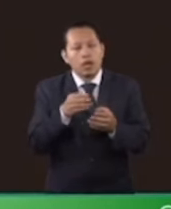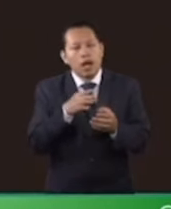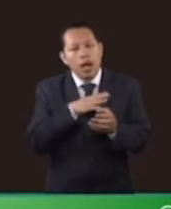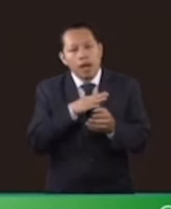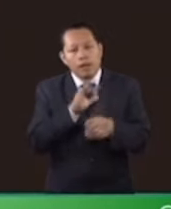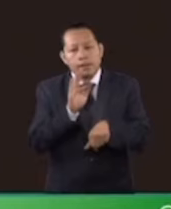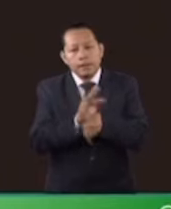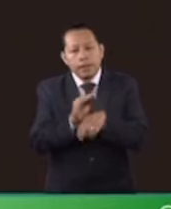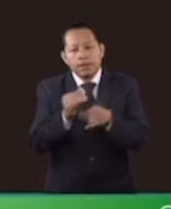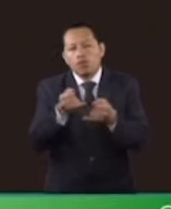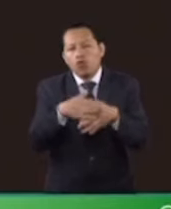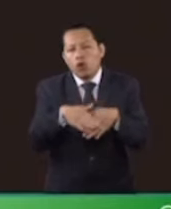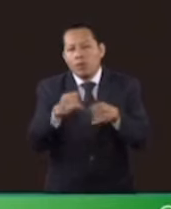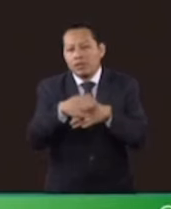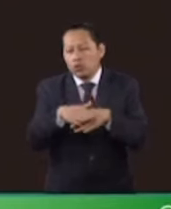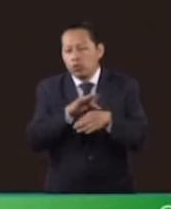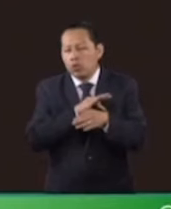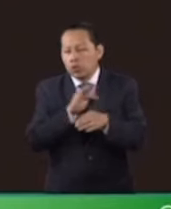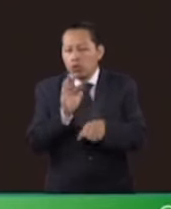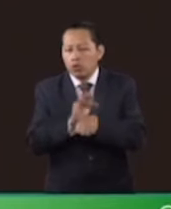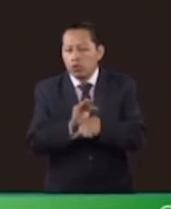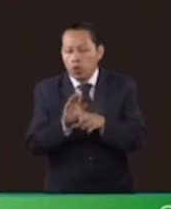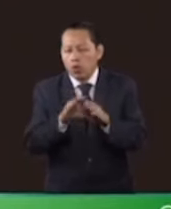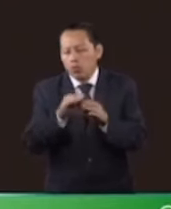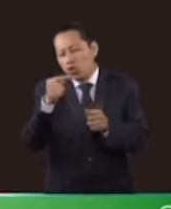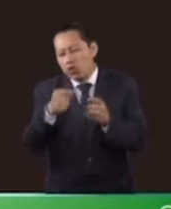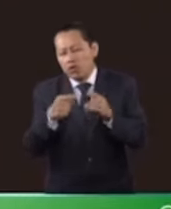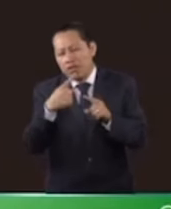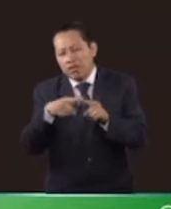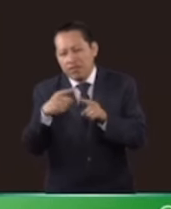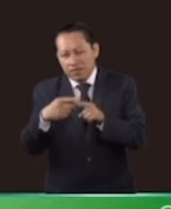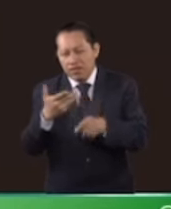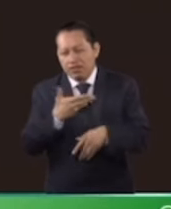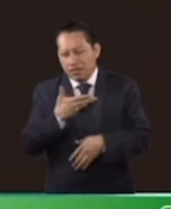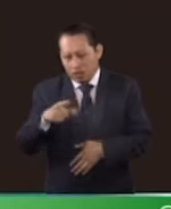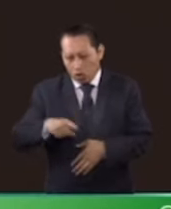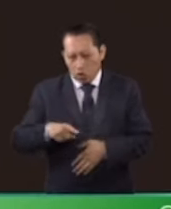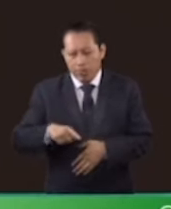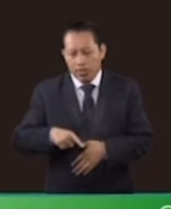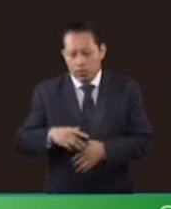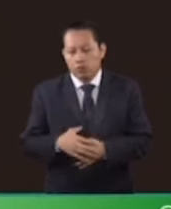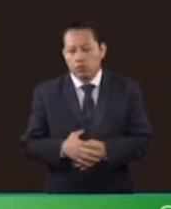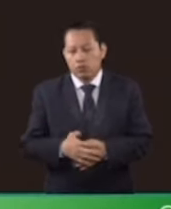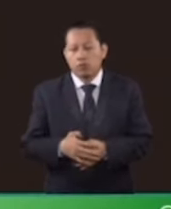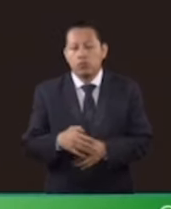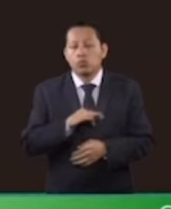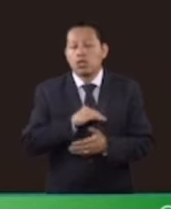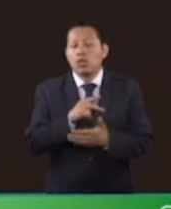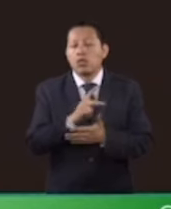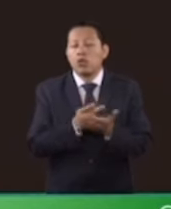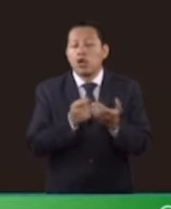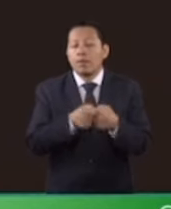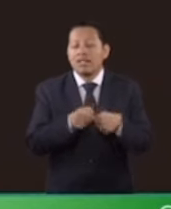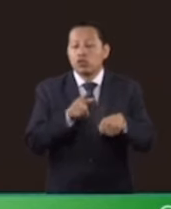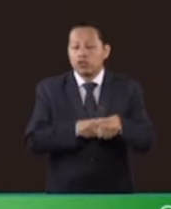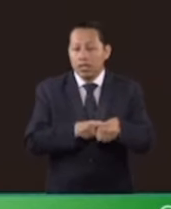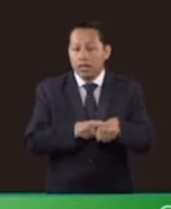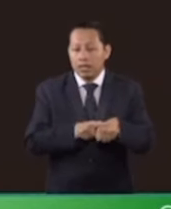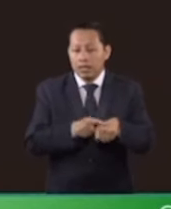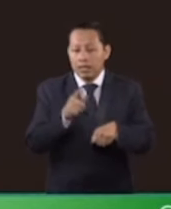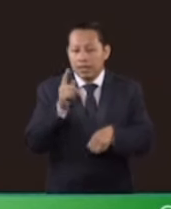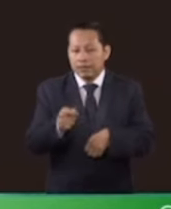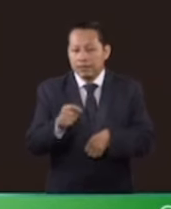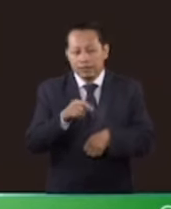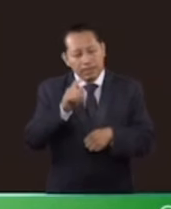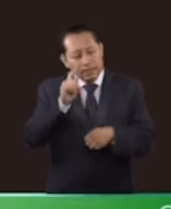información a través de los medios con los que cuenta el estado los programas sociales son